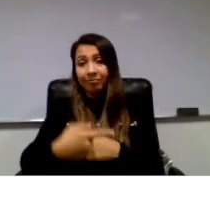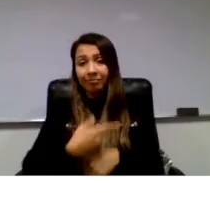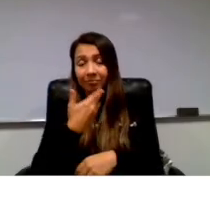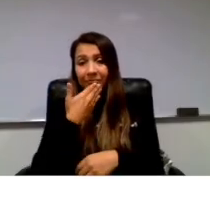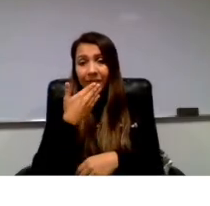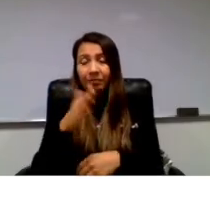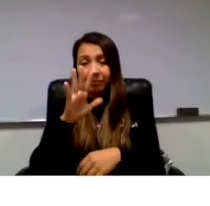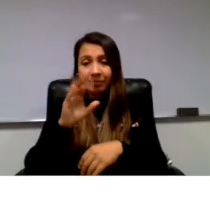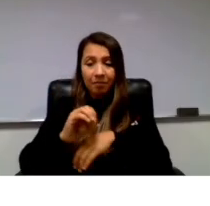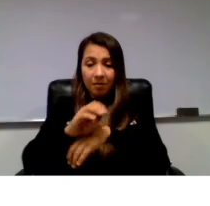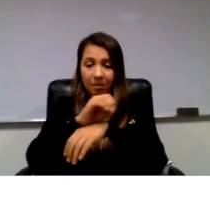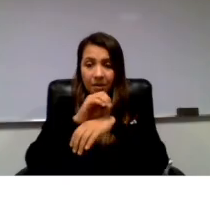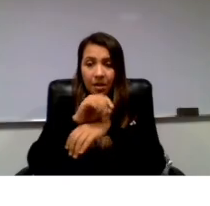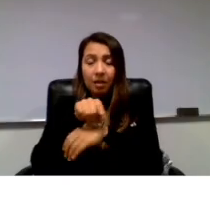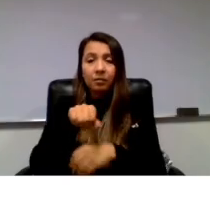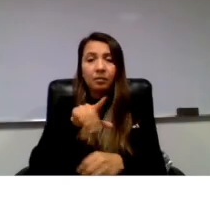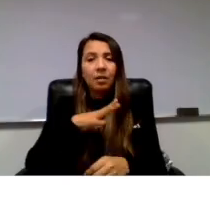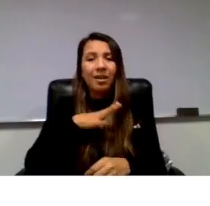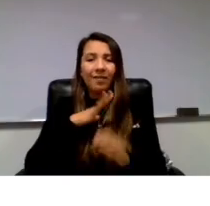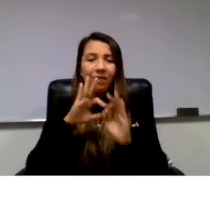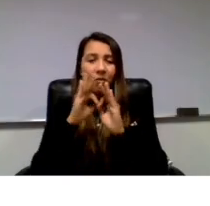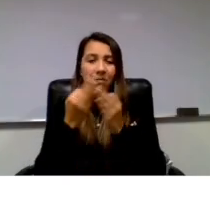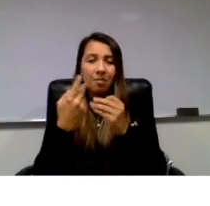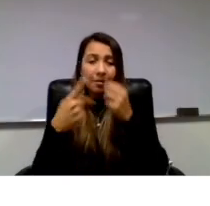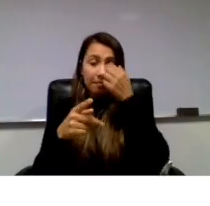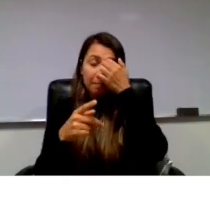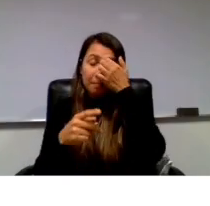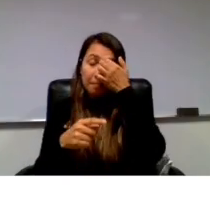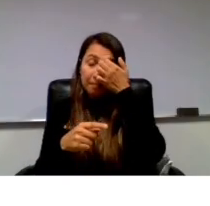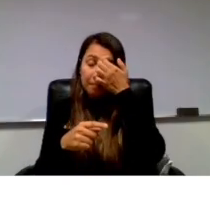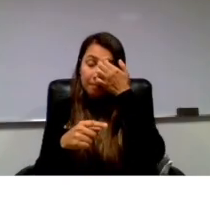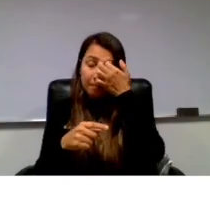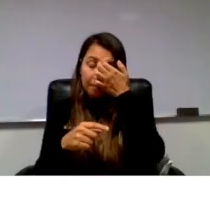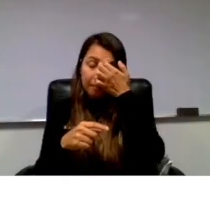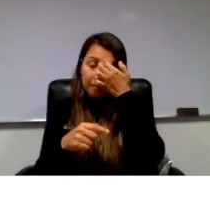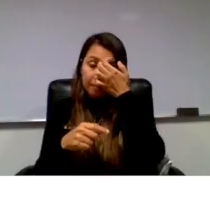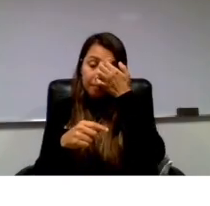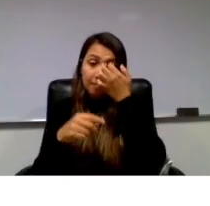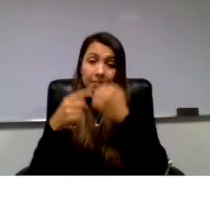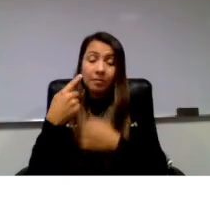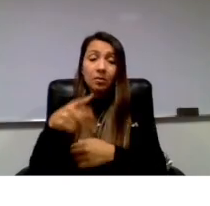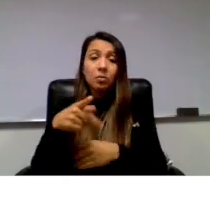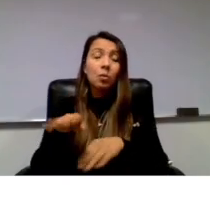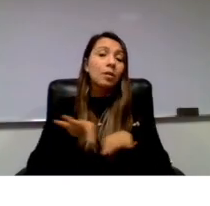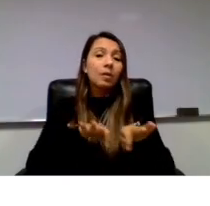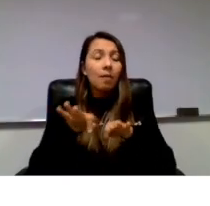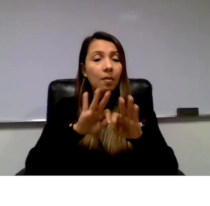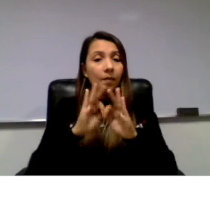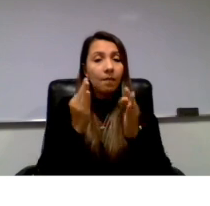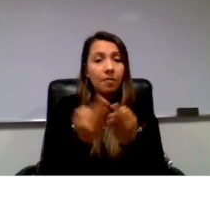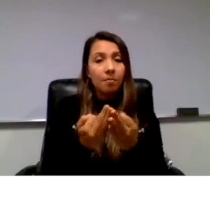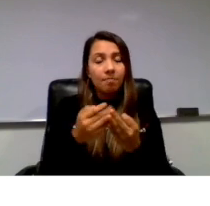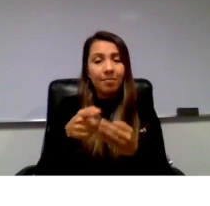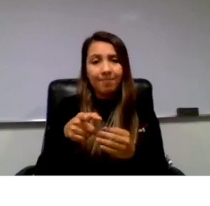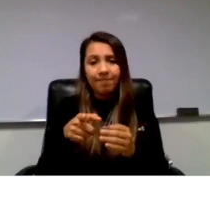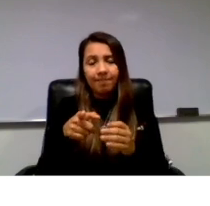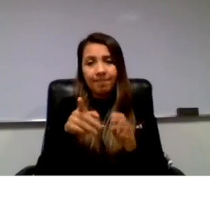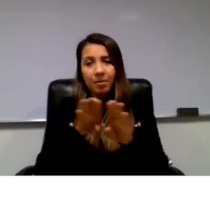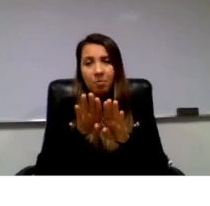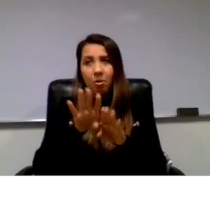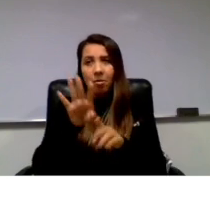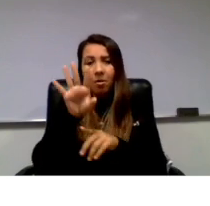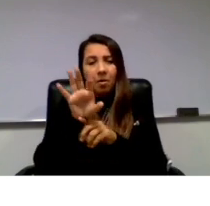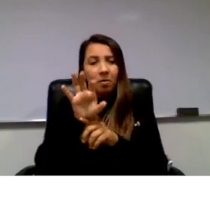pregunta. Las bacterias tienen varios mecanismos para transferir genes y para captar genes del ambiente, es decir,